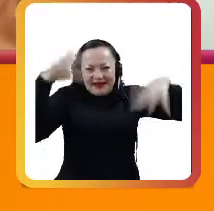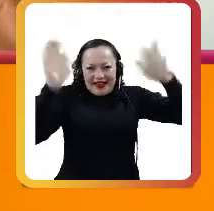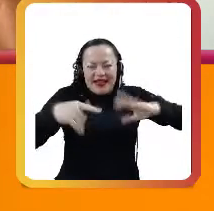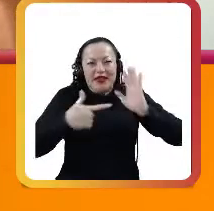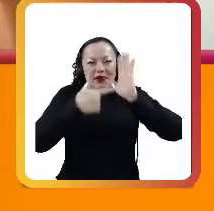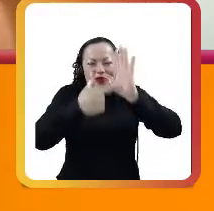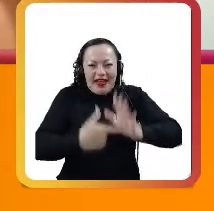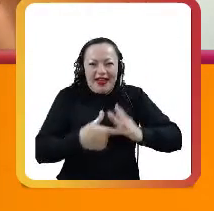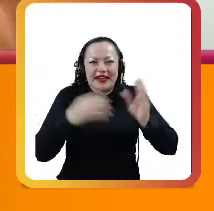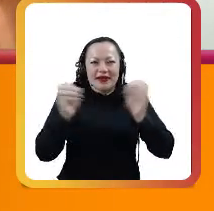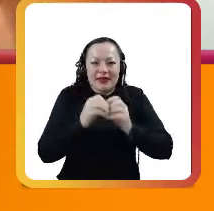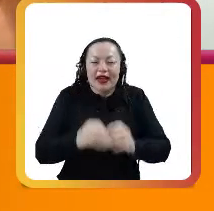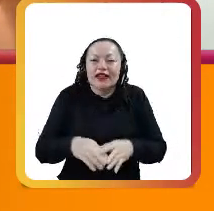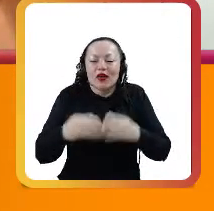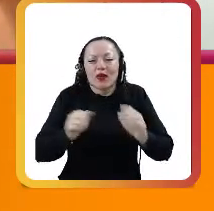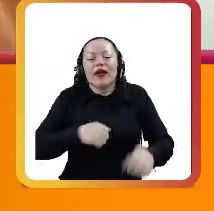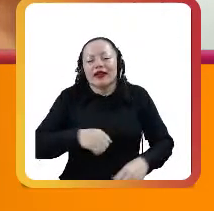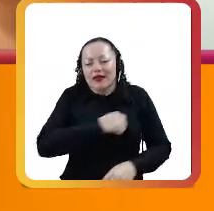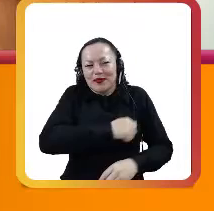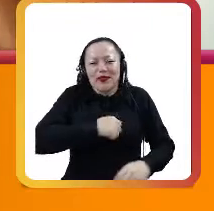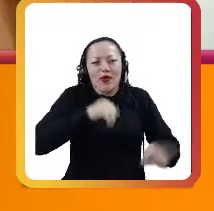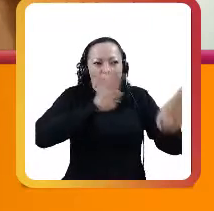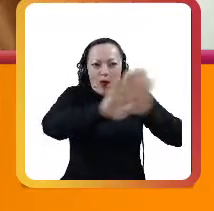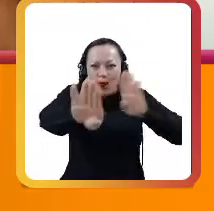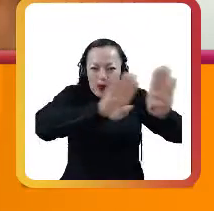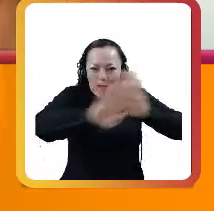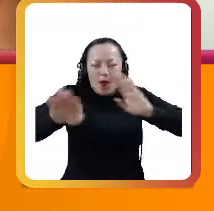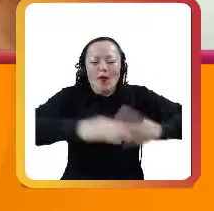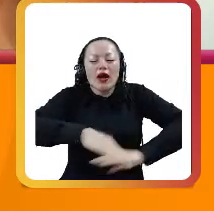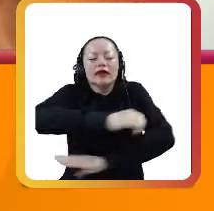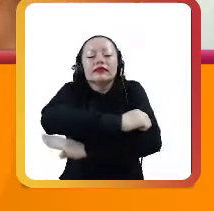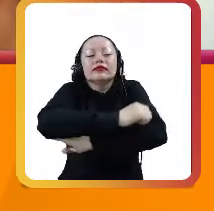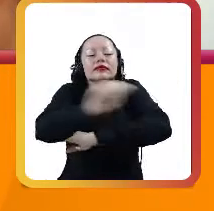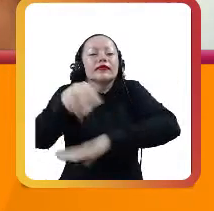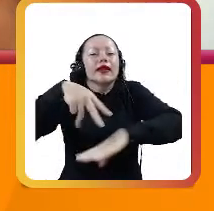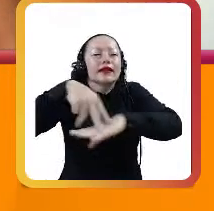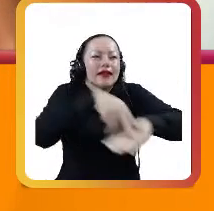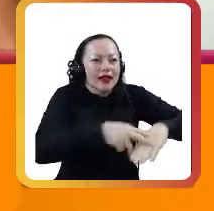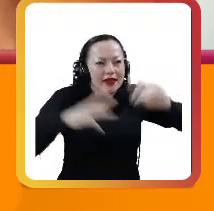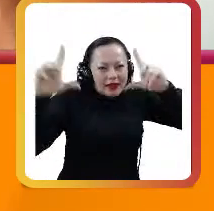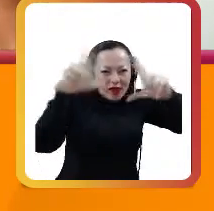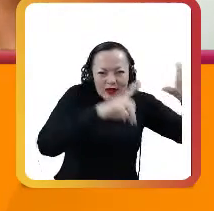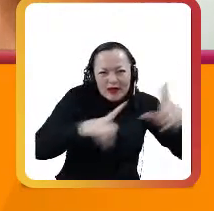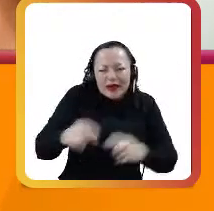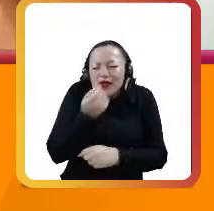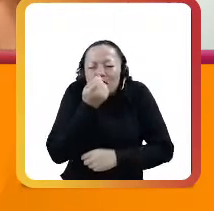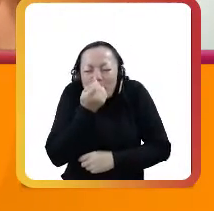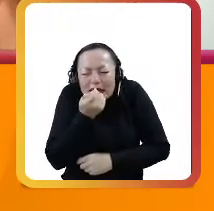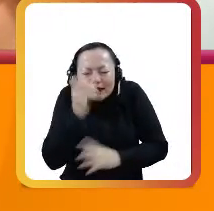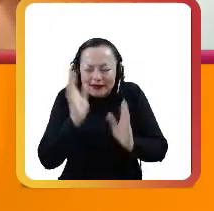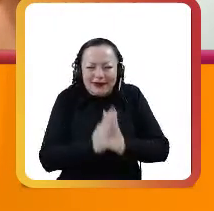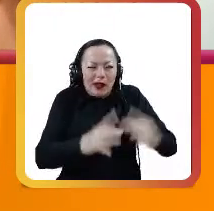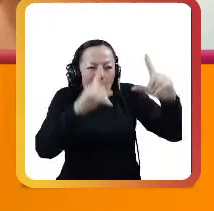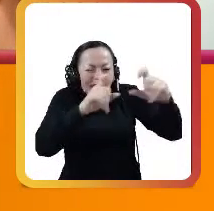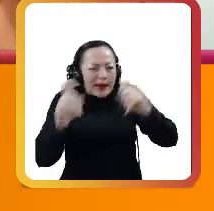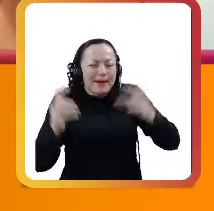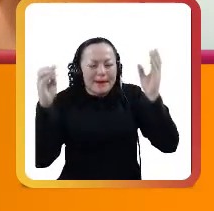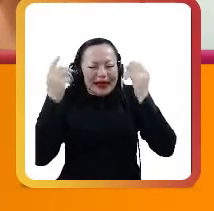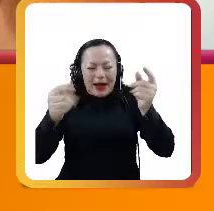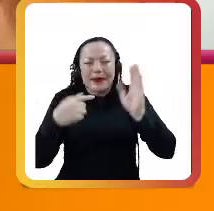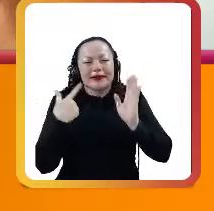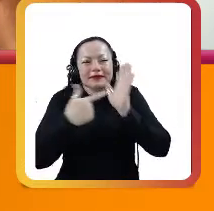la Dorada. Abra esa puerta de la terraza y salga un momentico con su cámara, que se pegue una voladita por allá y nos muestre cómo anda la